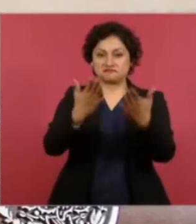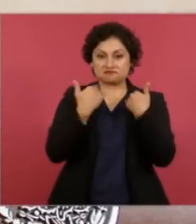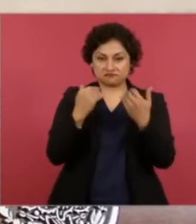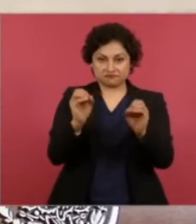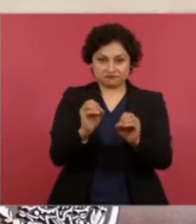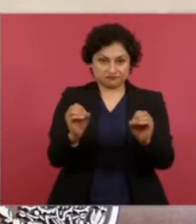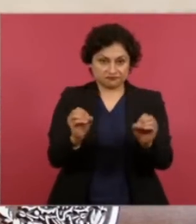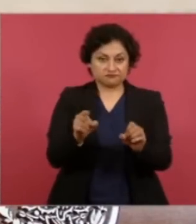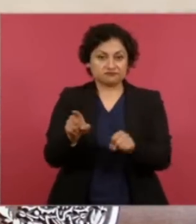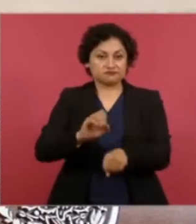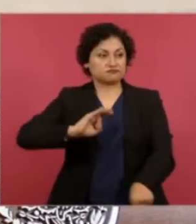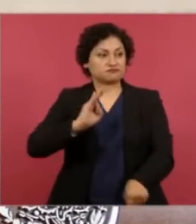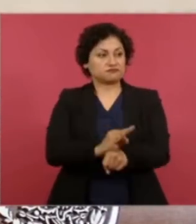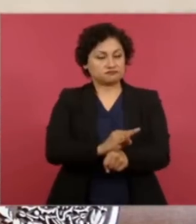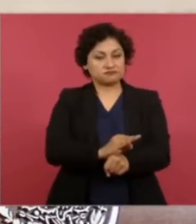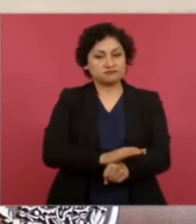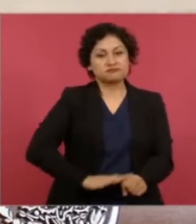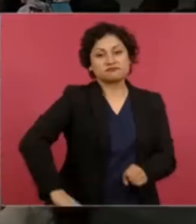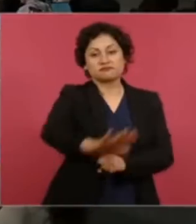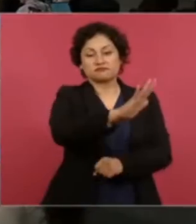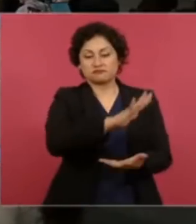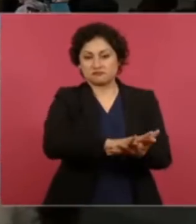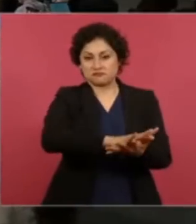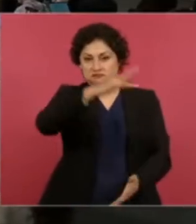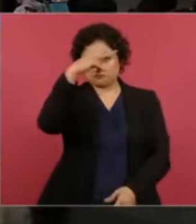en beneficio de la mayoría de los mexicanos.